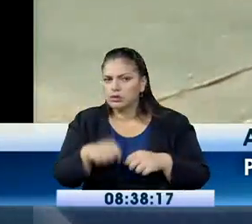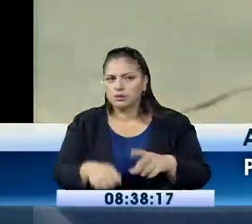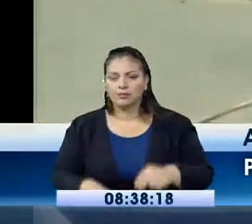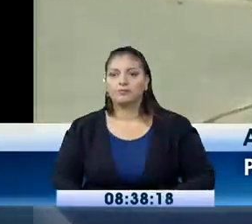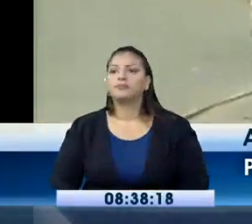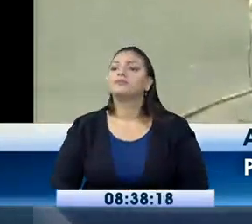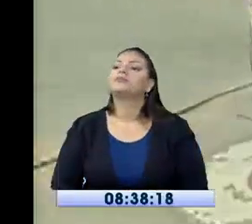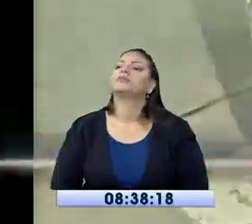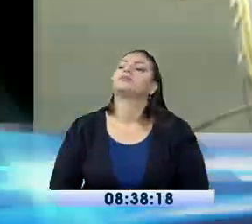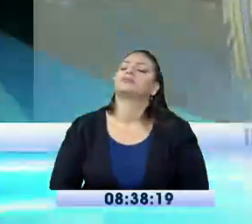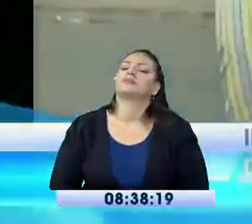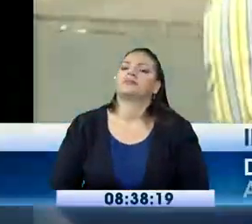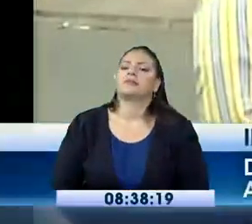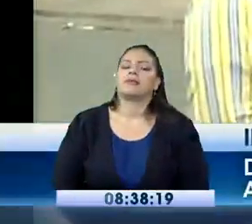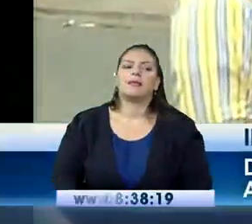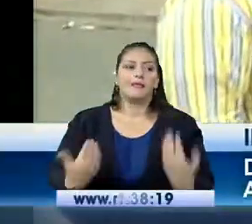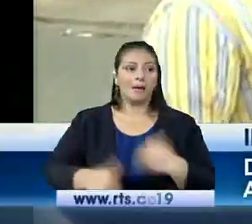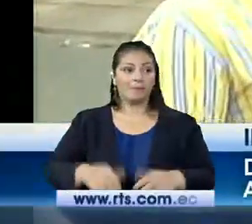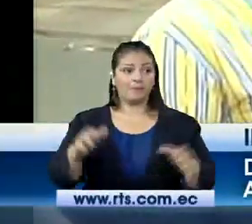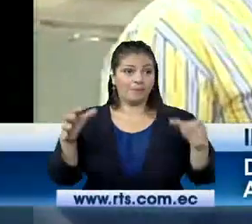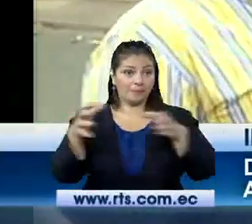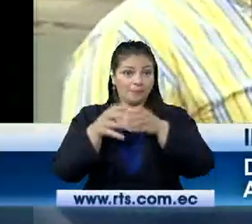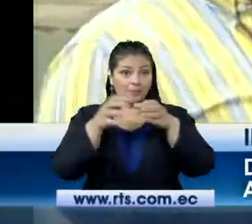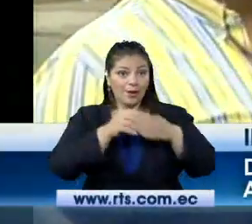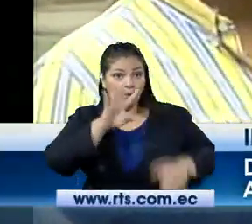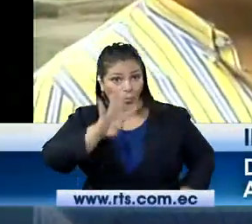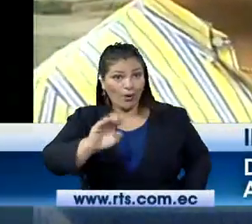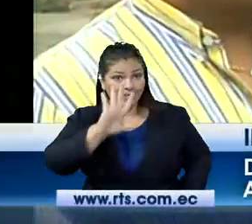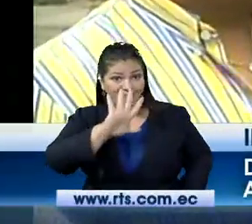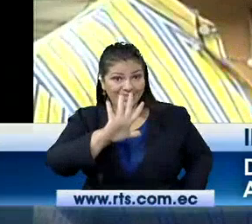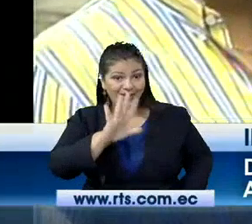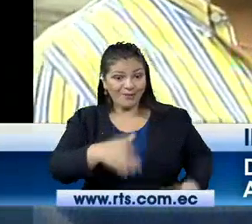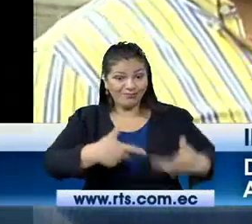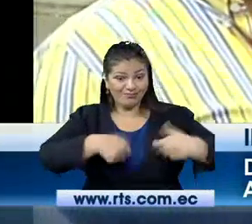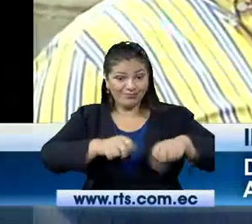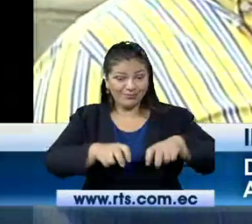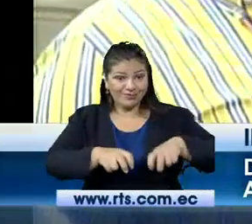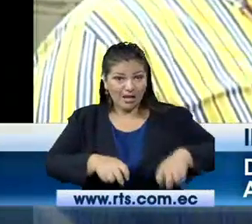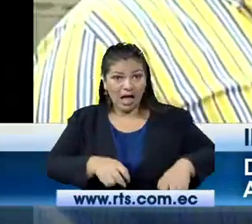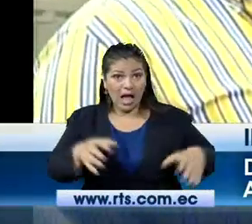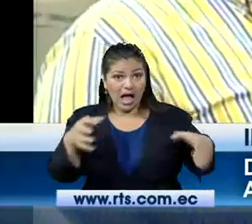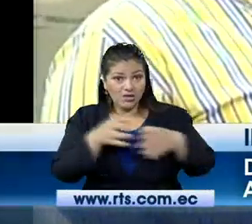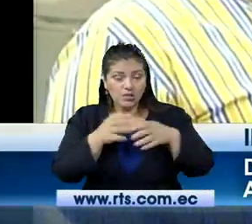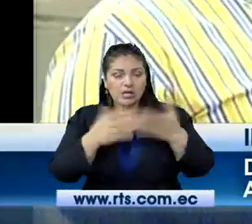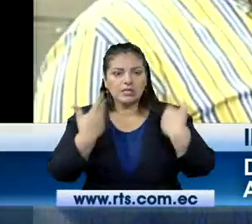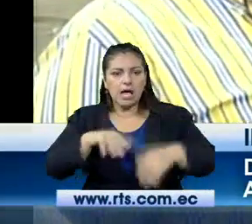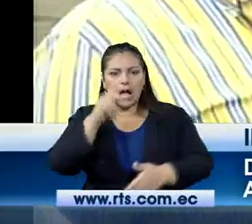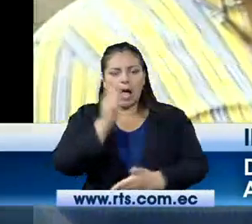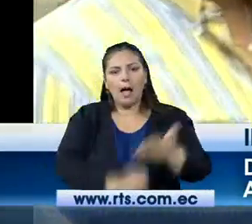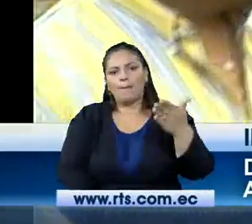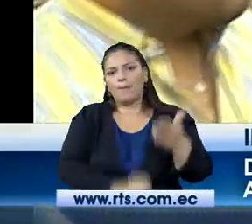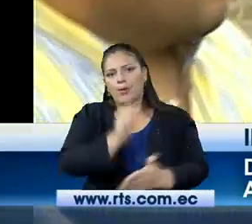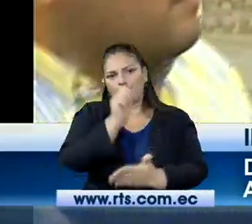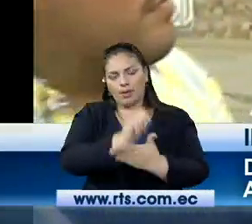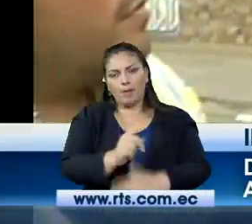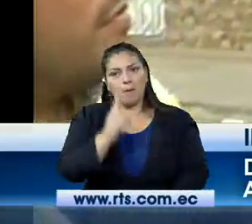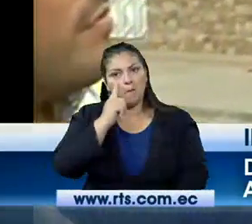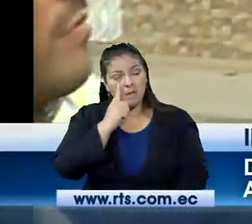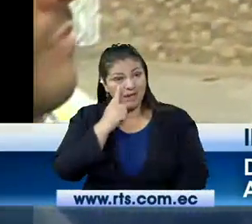45 operadoras y esperamos hasta fin de año ya hayan terminado el proceso